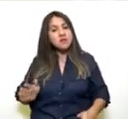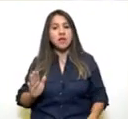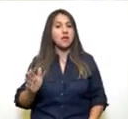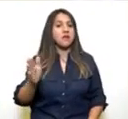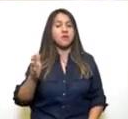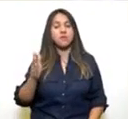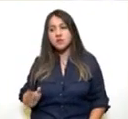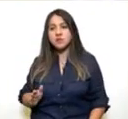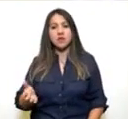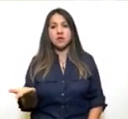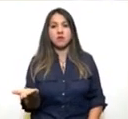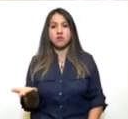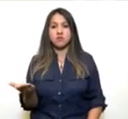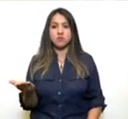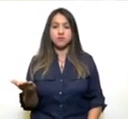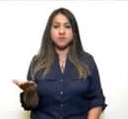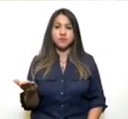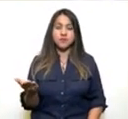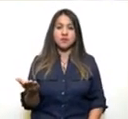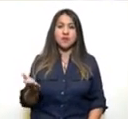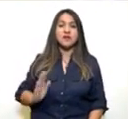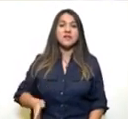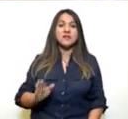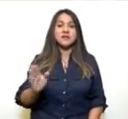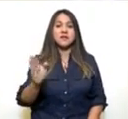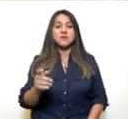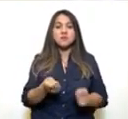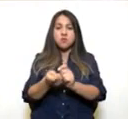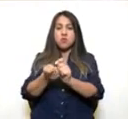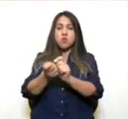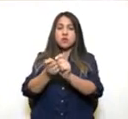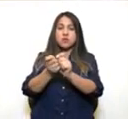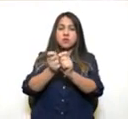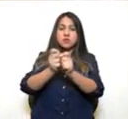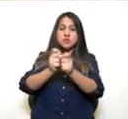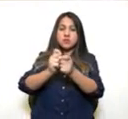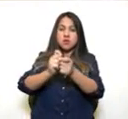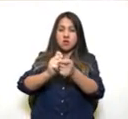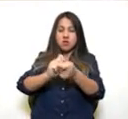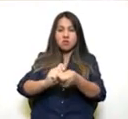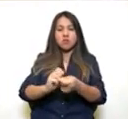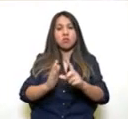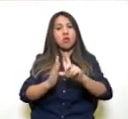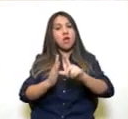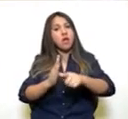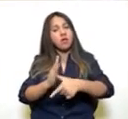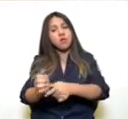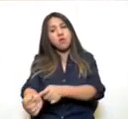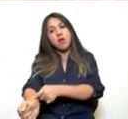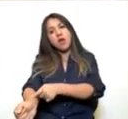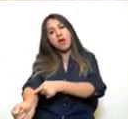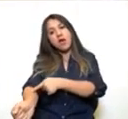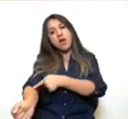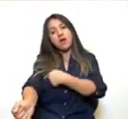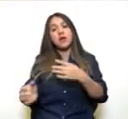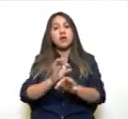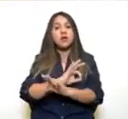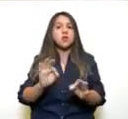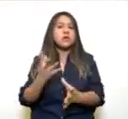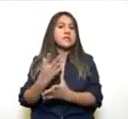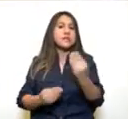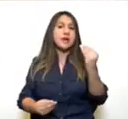seguimos siendo una transición muy larga nunca terminamos con este sistema